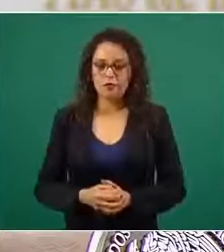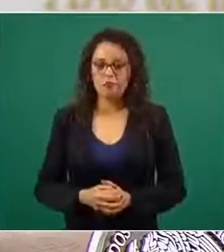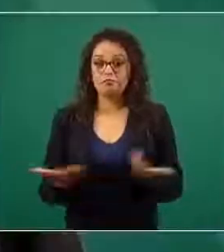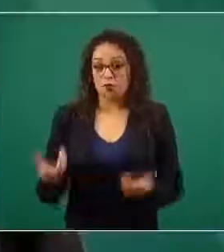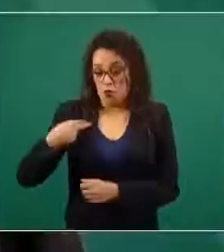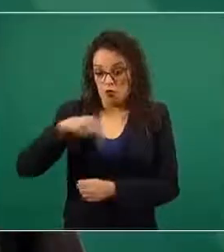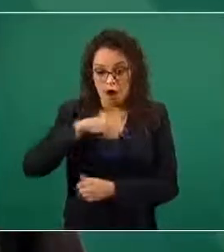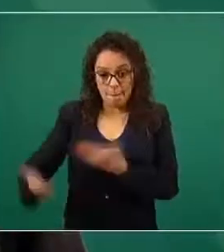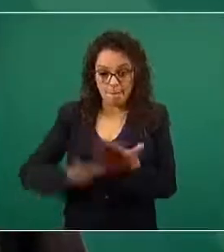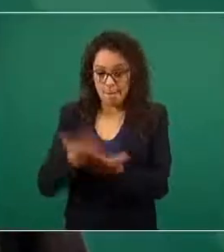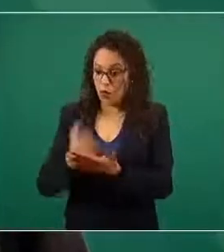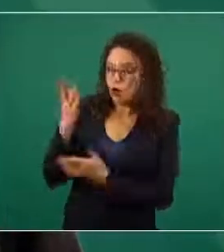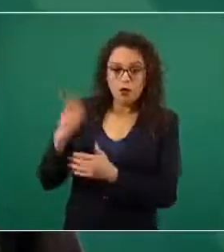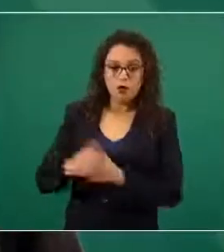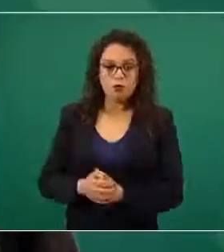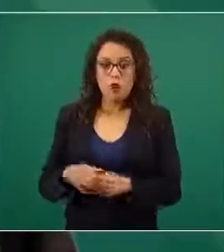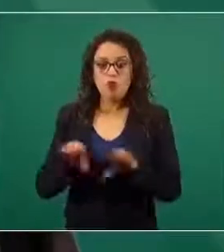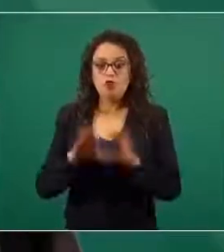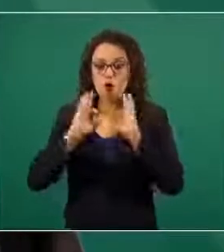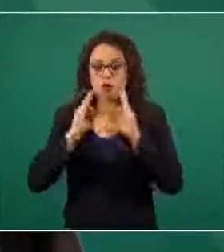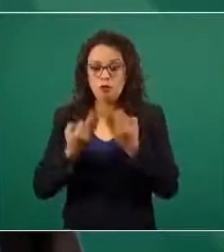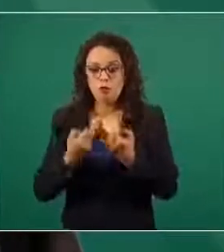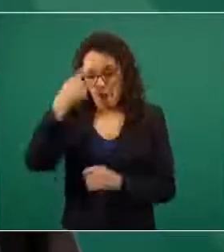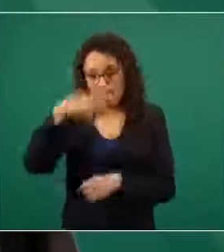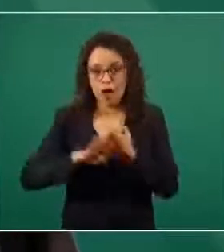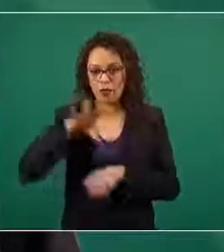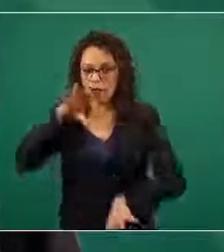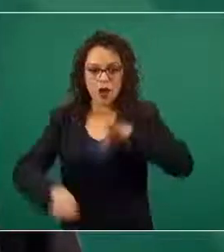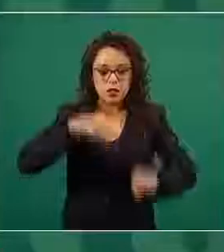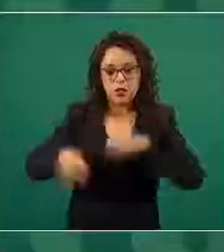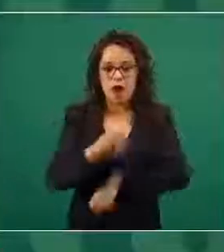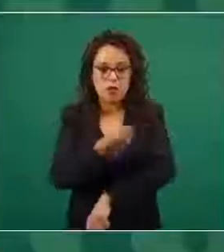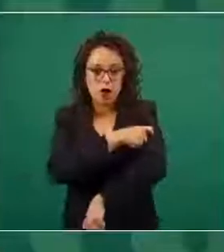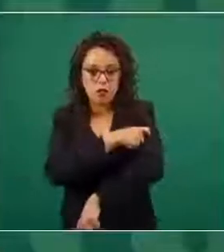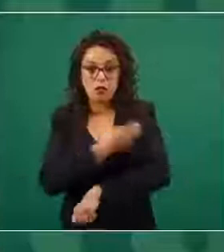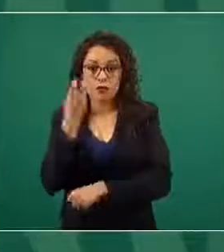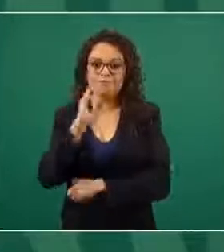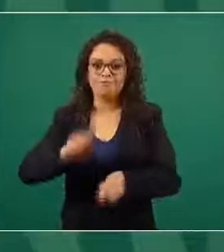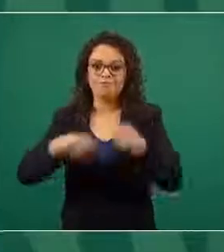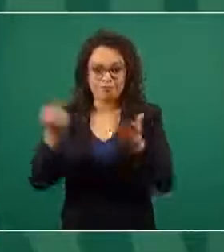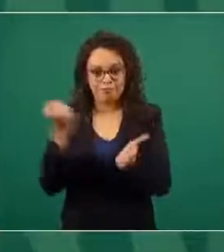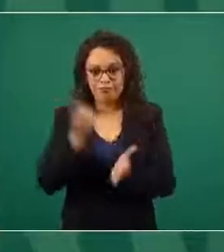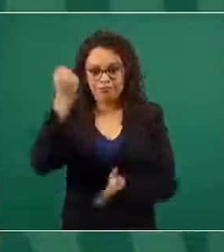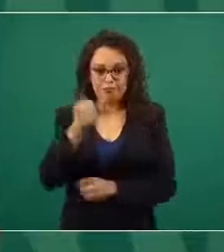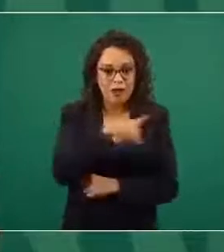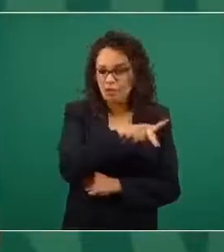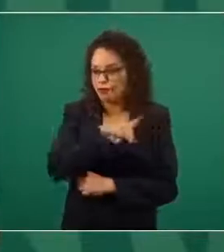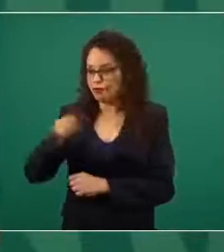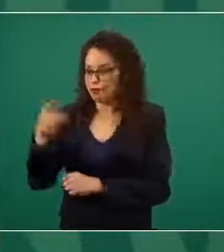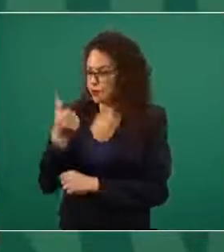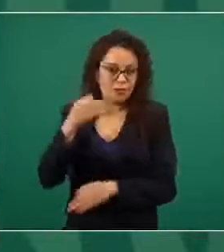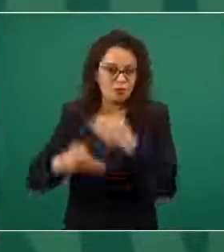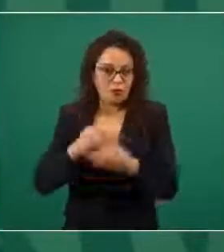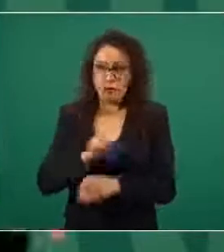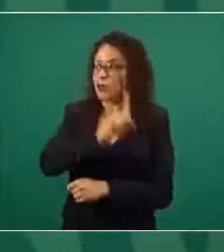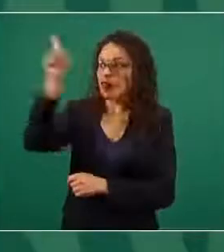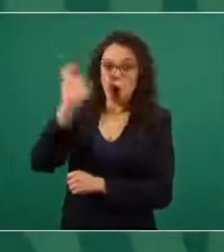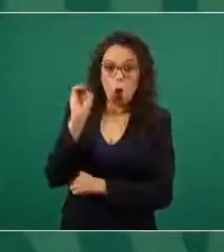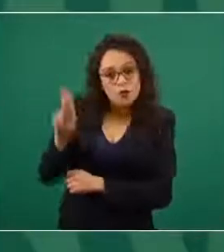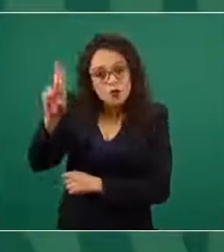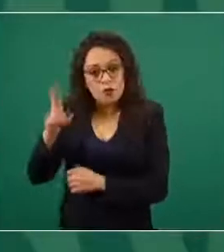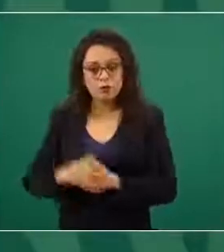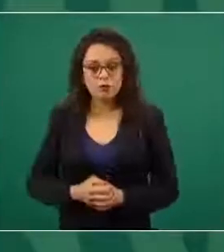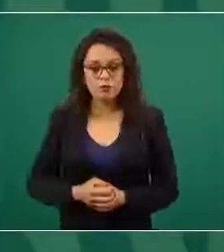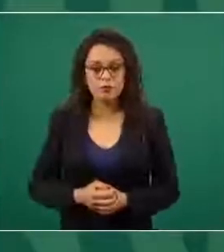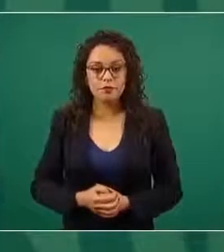propusimos en la ONU el mecanismo para evitar el acaparamiento de las vacunas y fue una resolución aprobada casi por unanimidad en la ONU. Entonces, no es